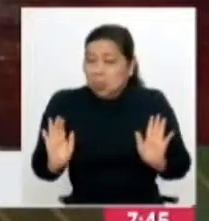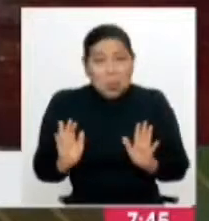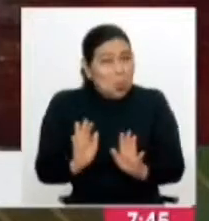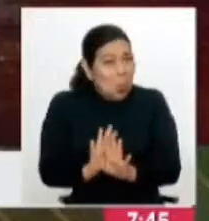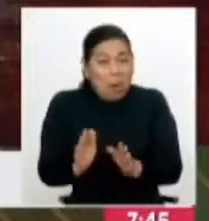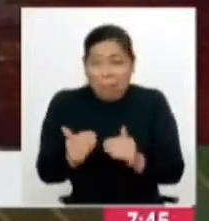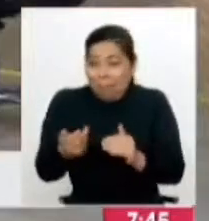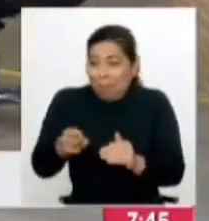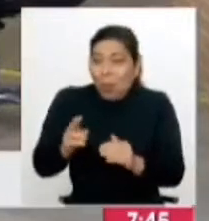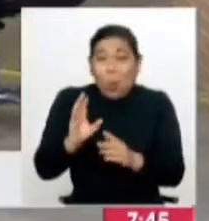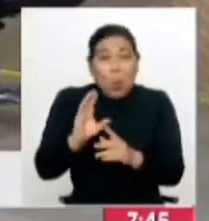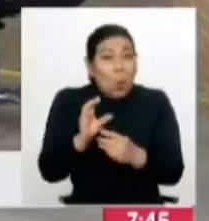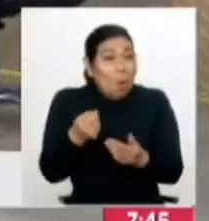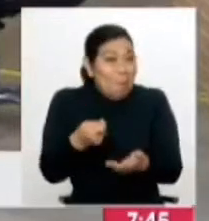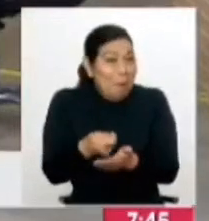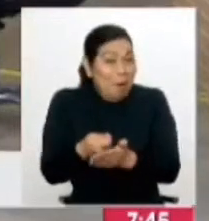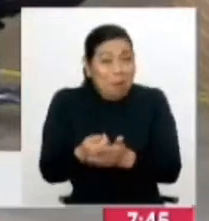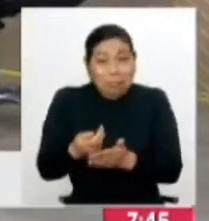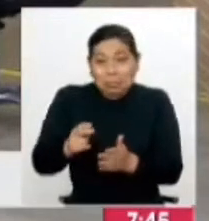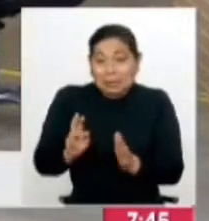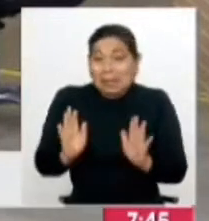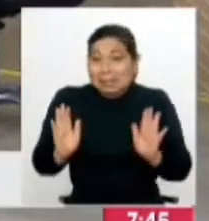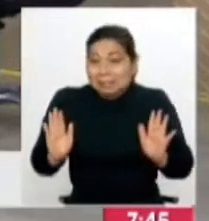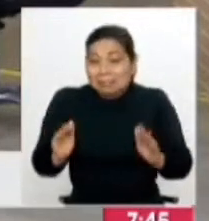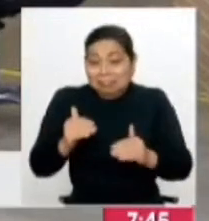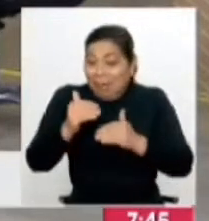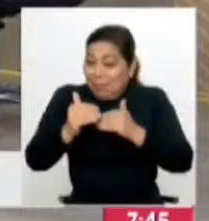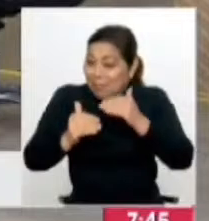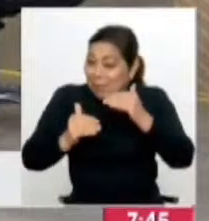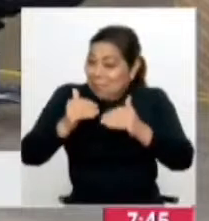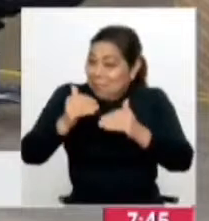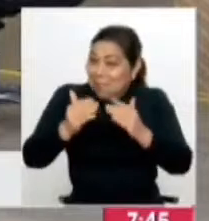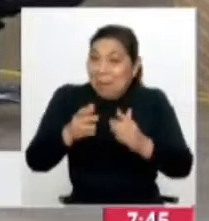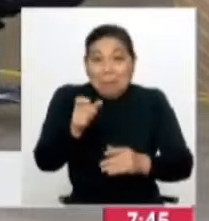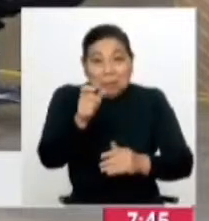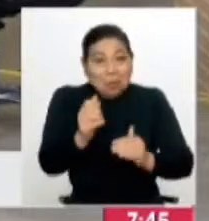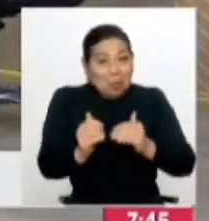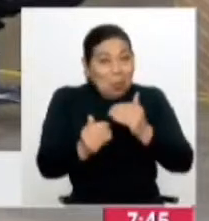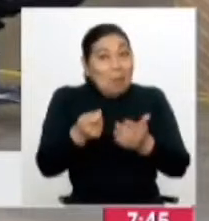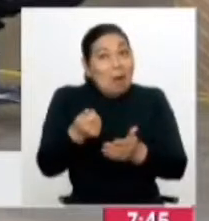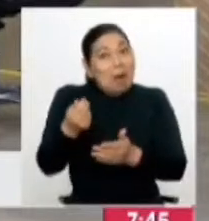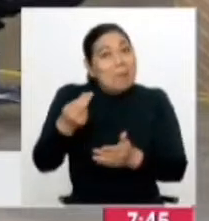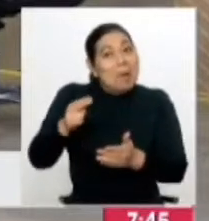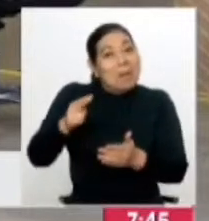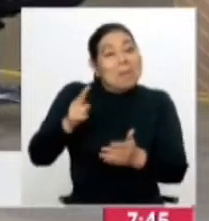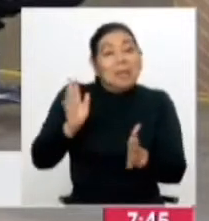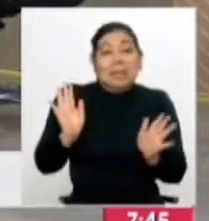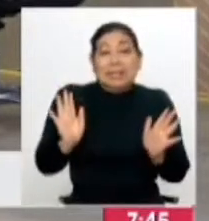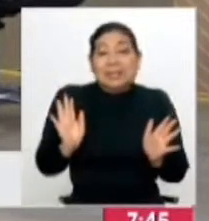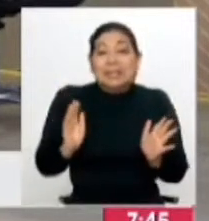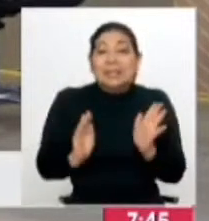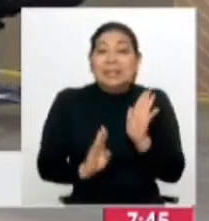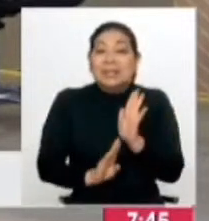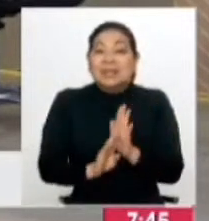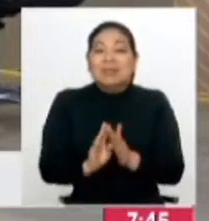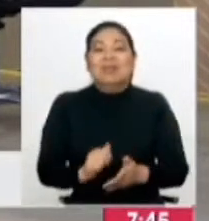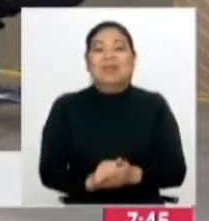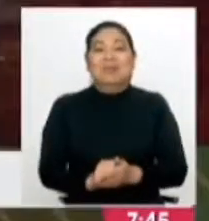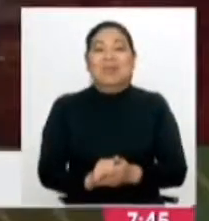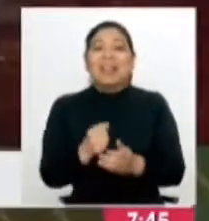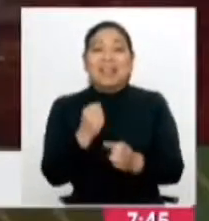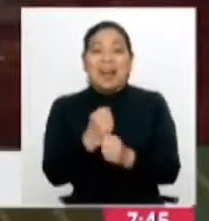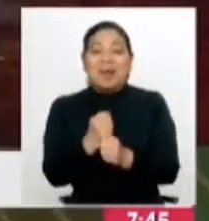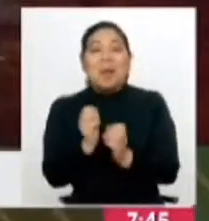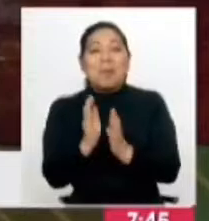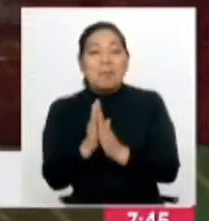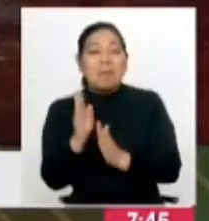creciendo privada también en la cultura financiera, ¿no? Sí. Y luego ya es, y los clientes son aspiracionales, ¿no? ¿Ah? Los clientes son aspiracionales, ¿no? O sea,